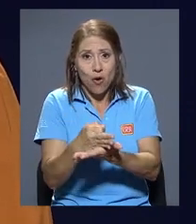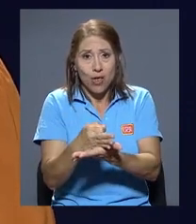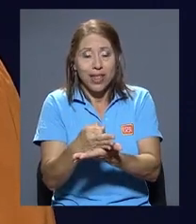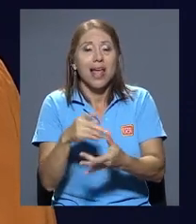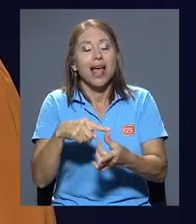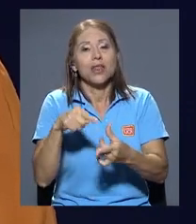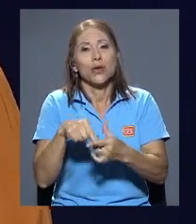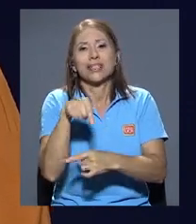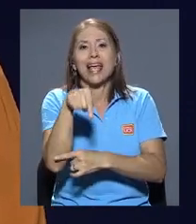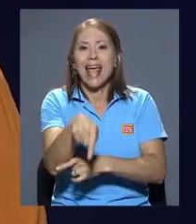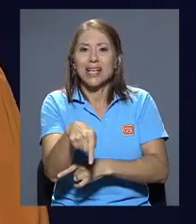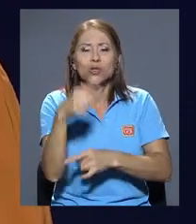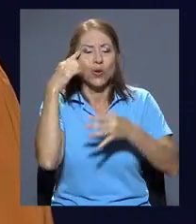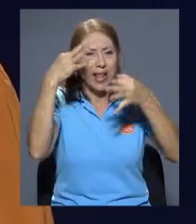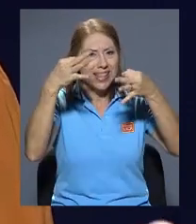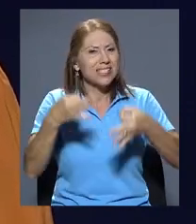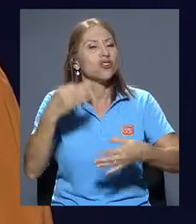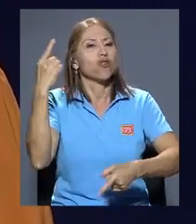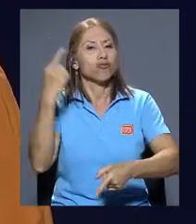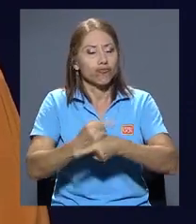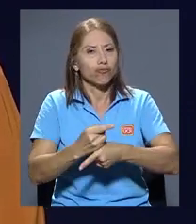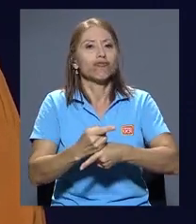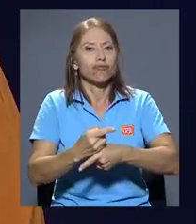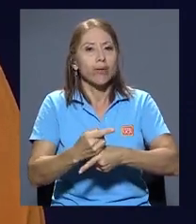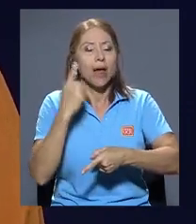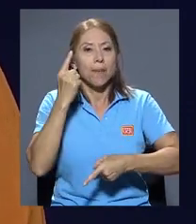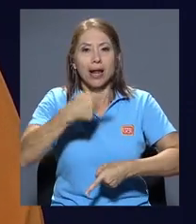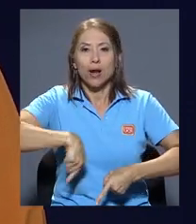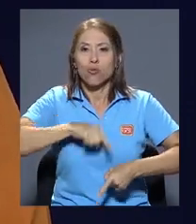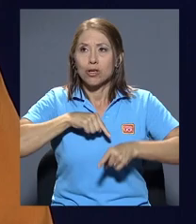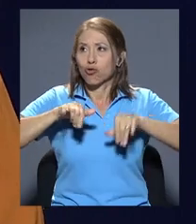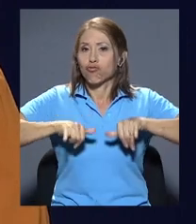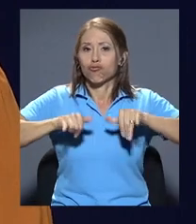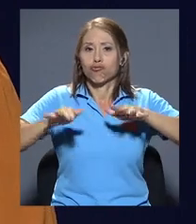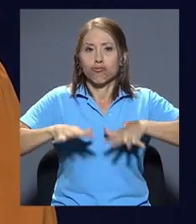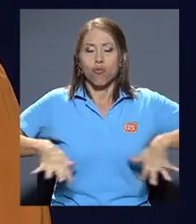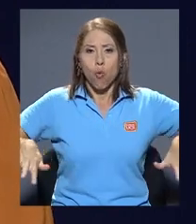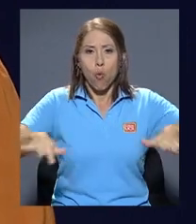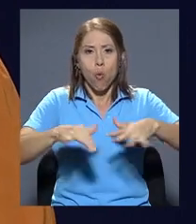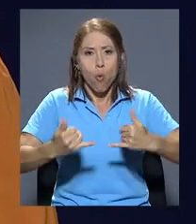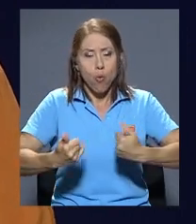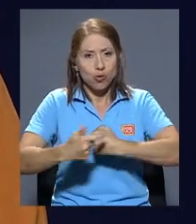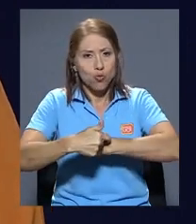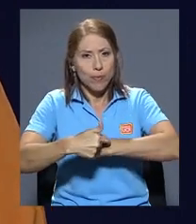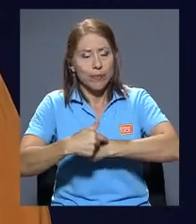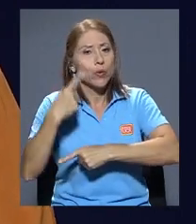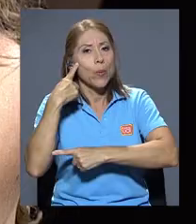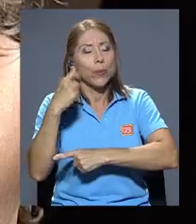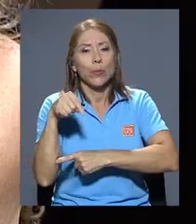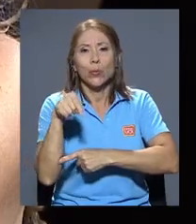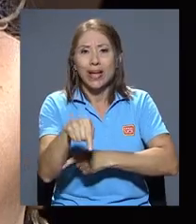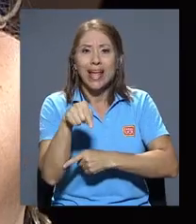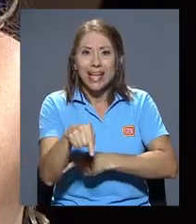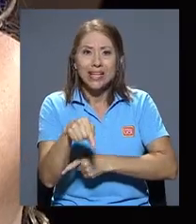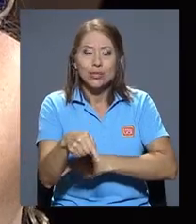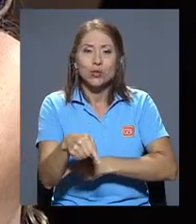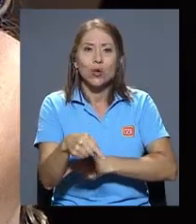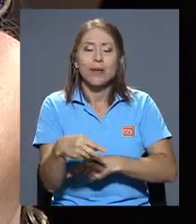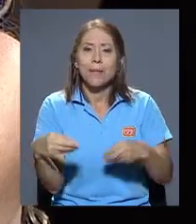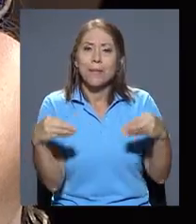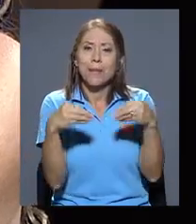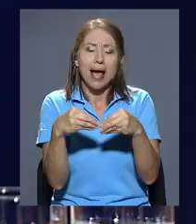bastante acertada para nuestro contexto en este momento, porque justamente carga muchísimo más el contenido de la obra.